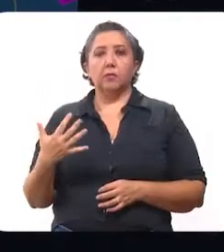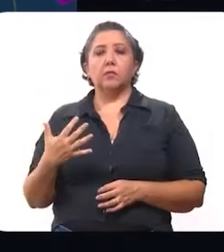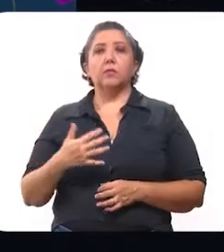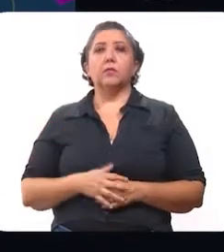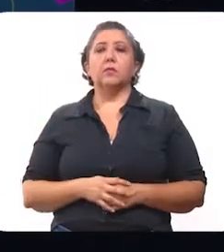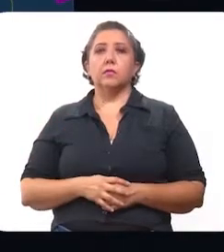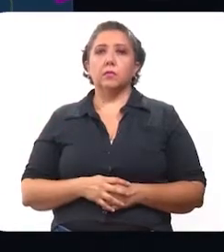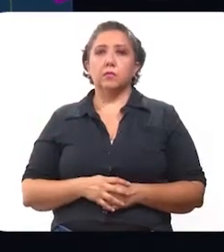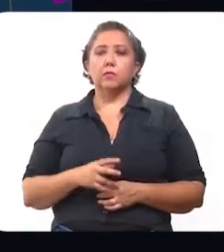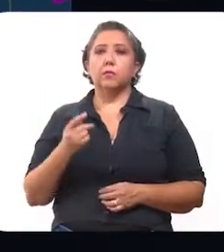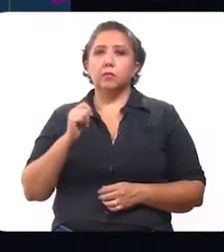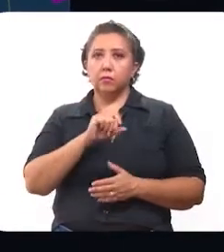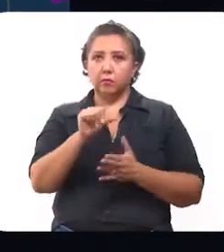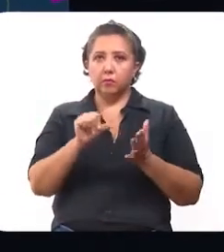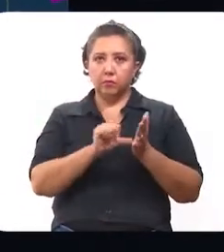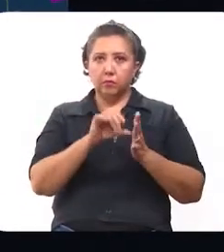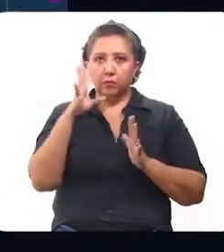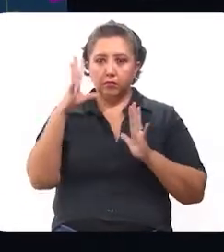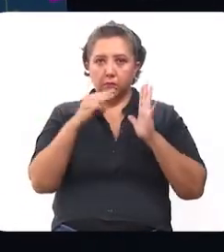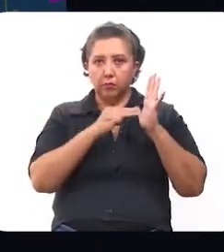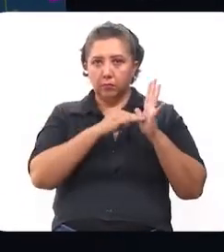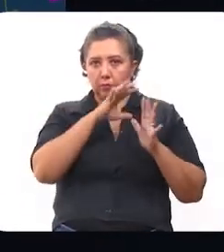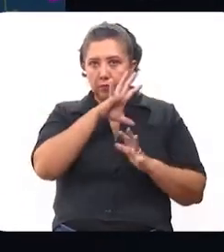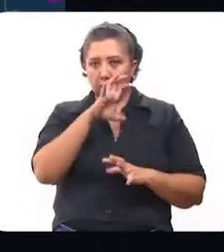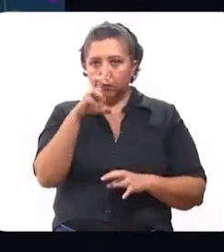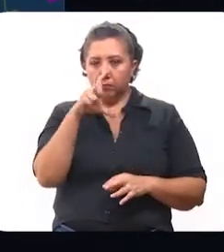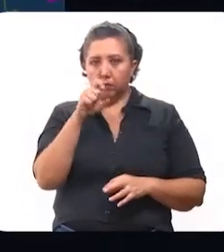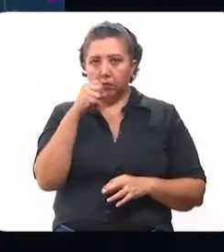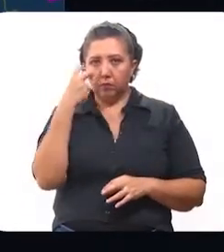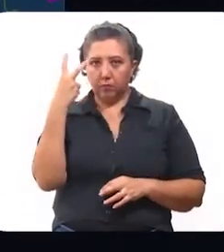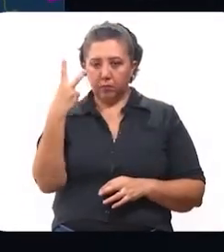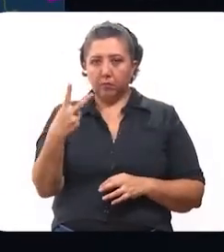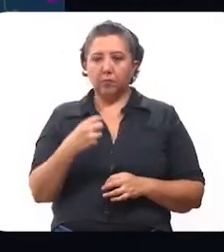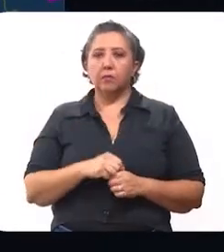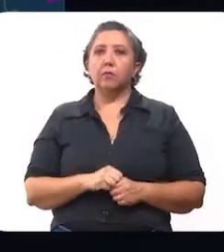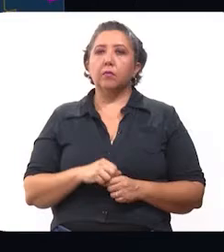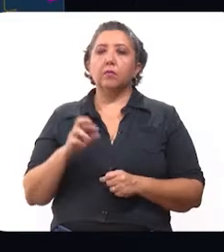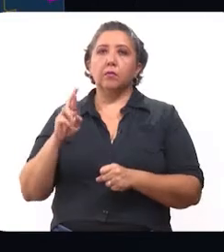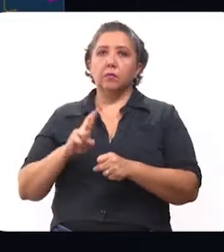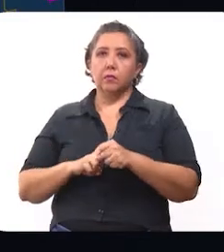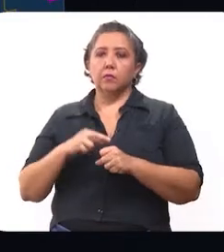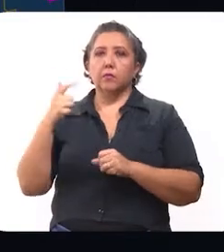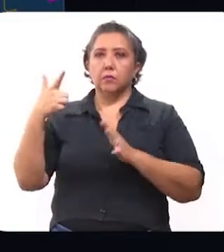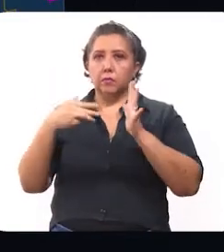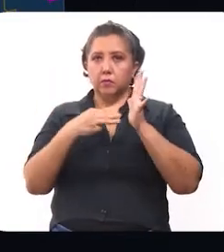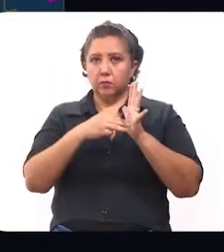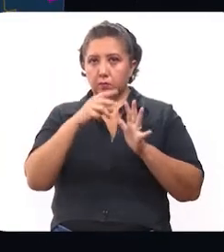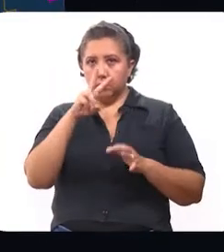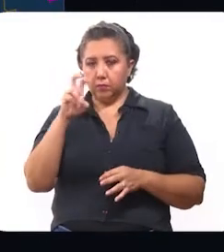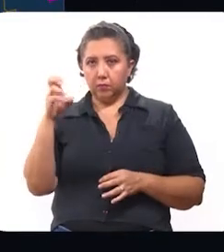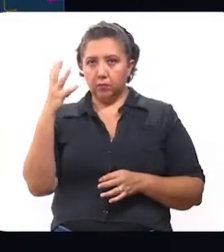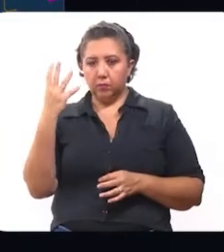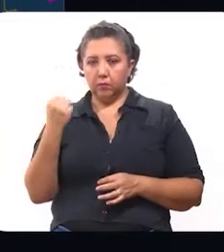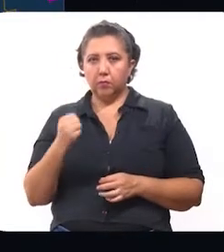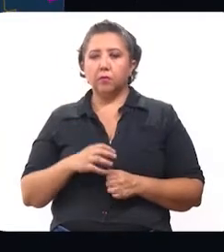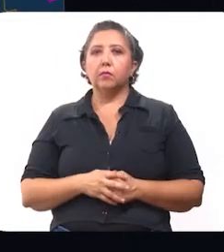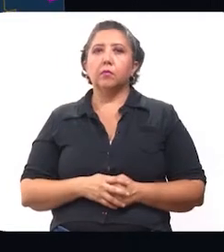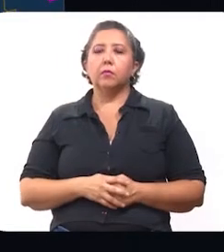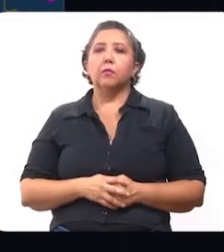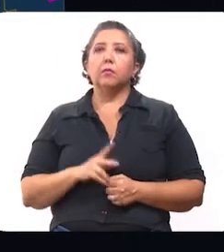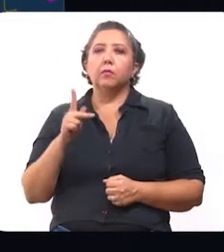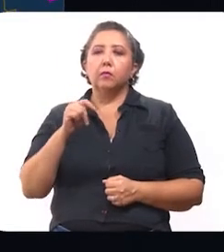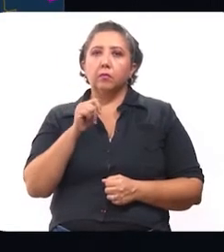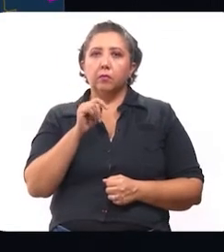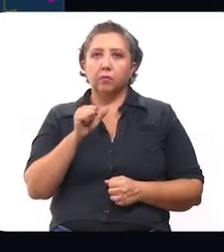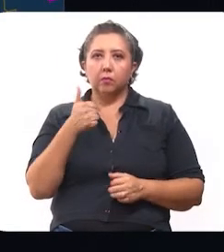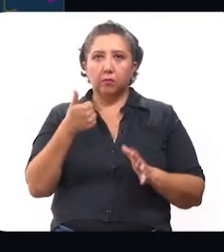11.555, en la zona centro, 4.522, en la zona sur, 7.209, en la